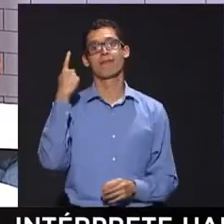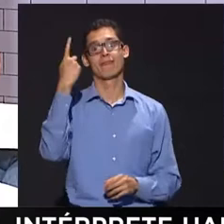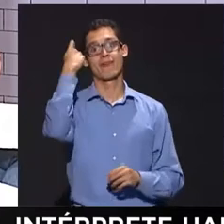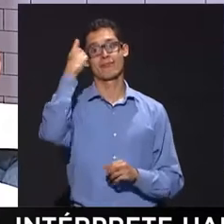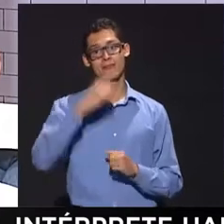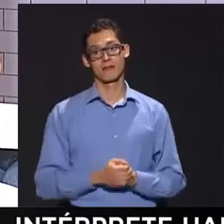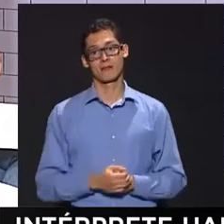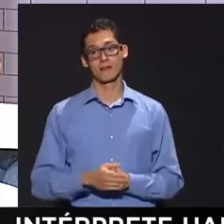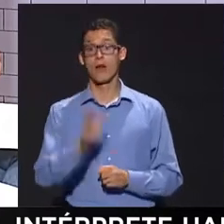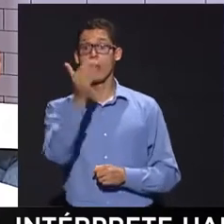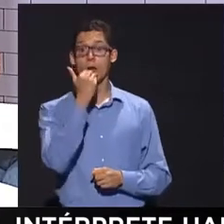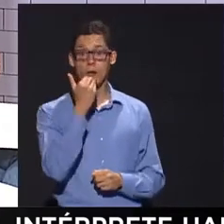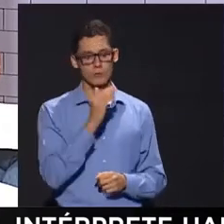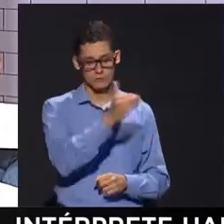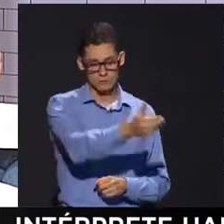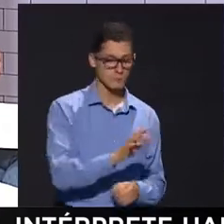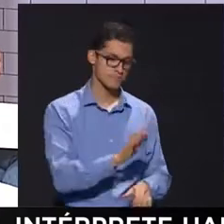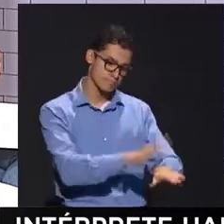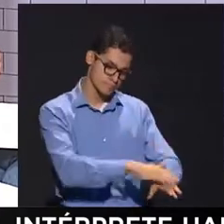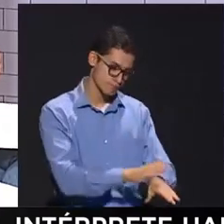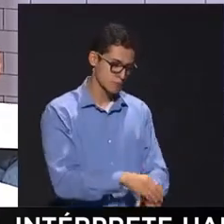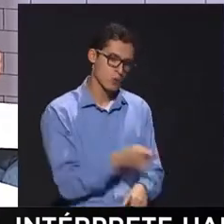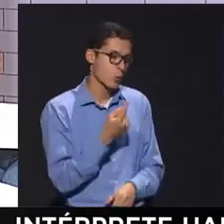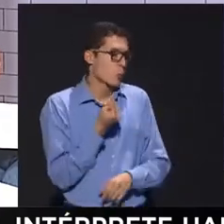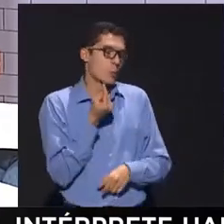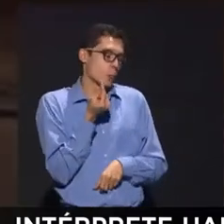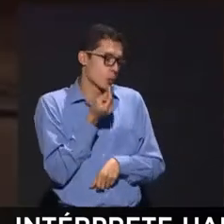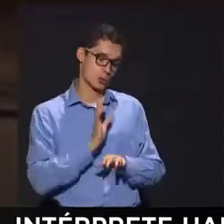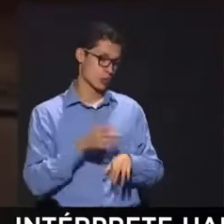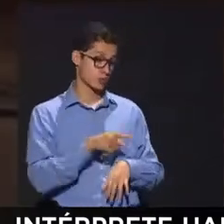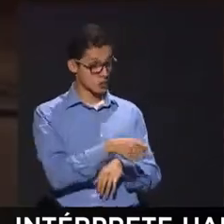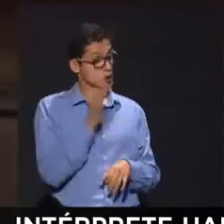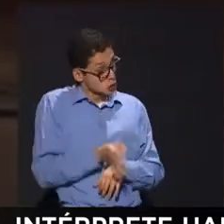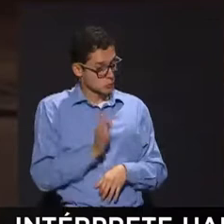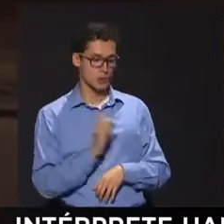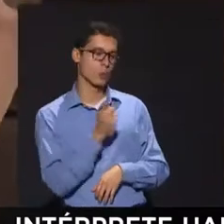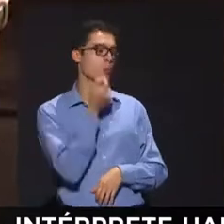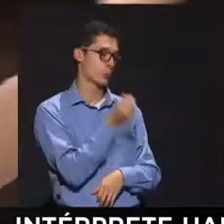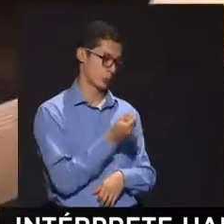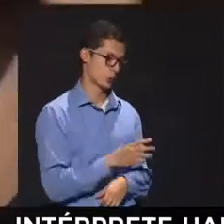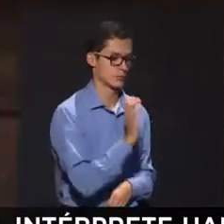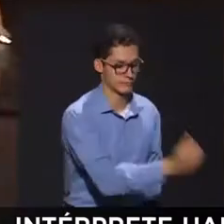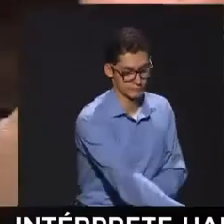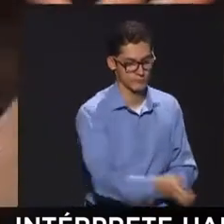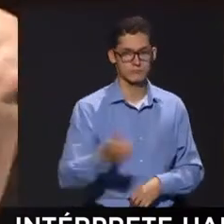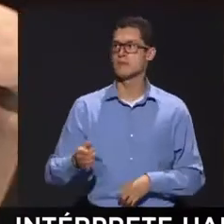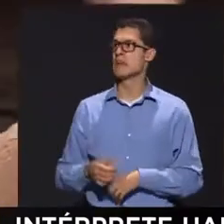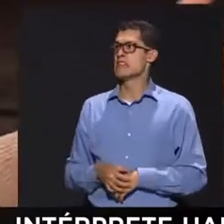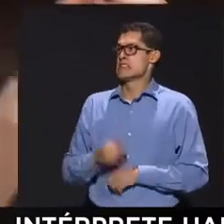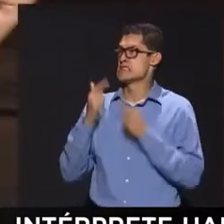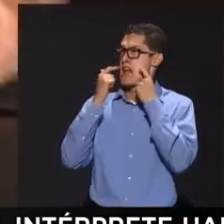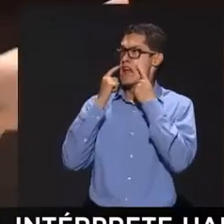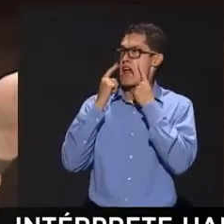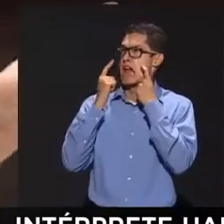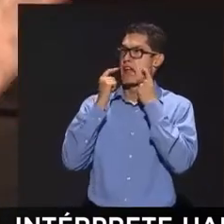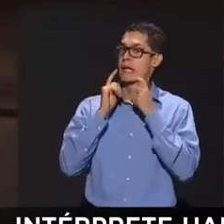que decir, hey, Paola, pilas, pues ya, y la niña, como está autorregulada, le dice, ay, sí, papá, tienes razón, y no empieza esa pelea de que